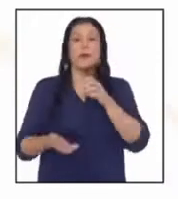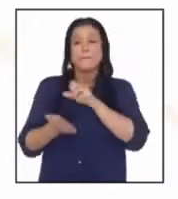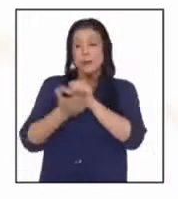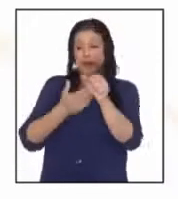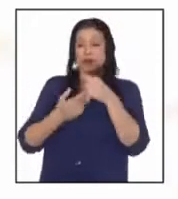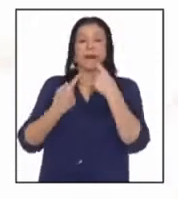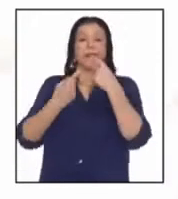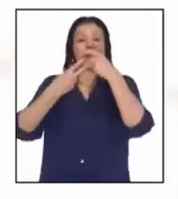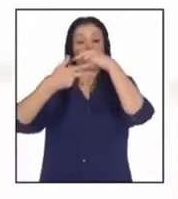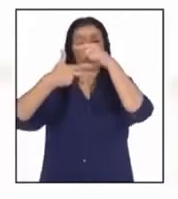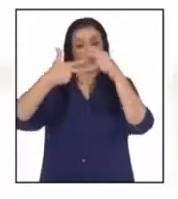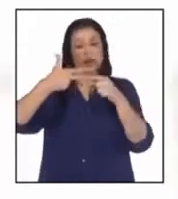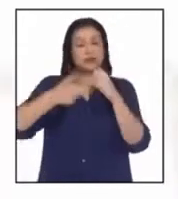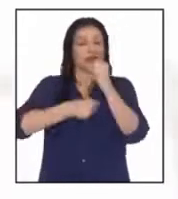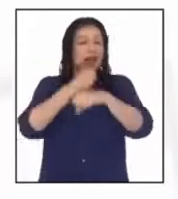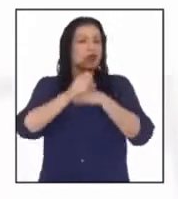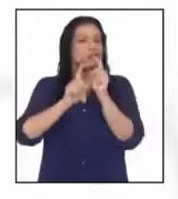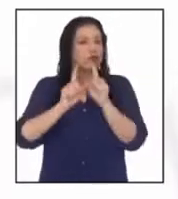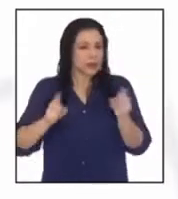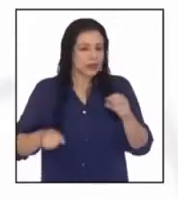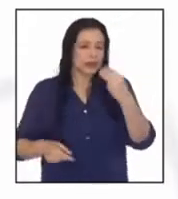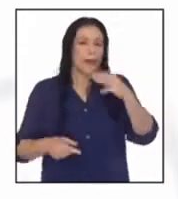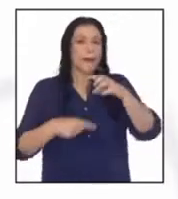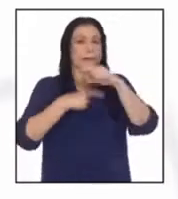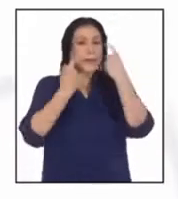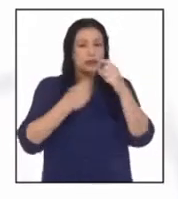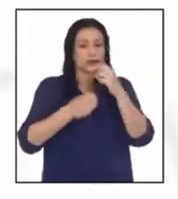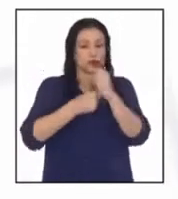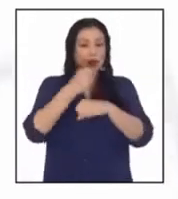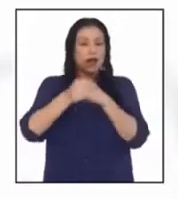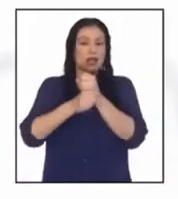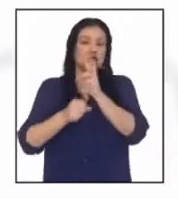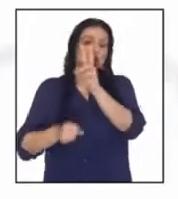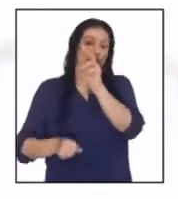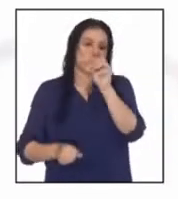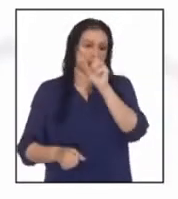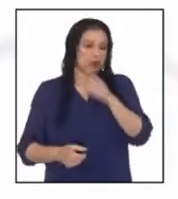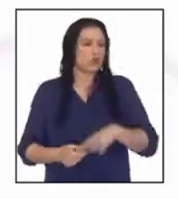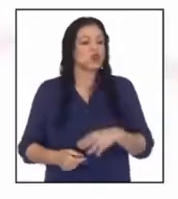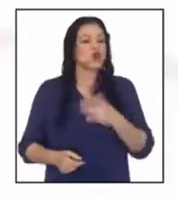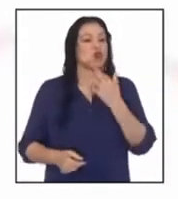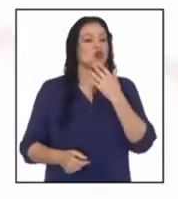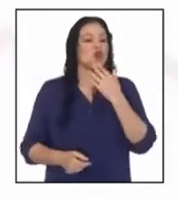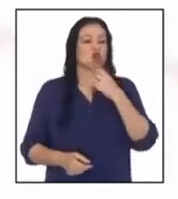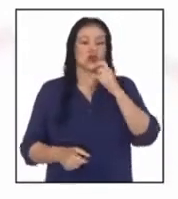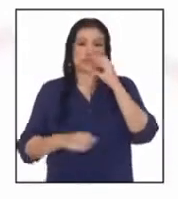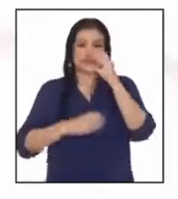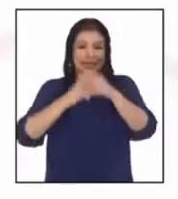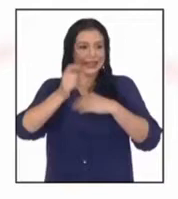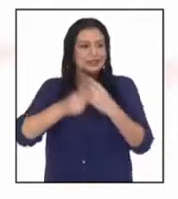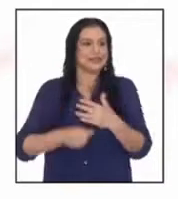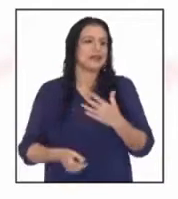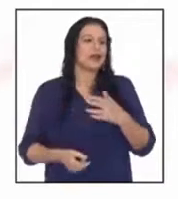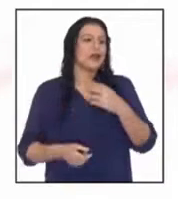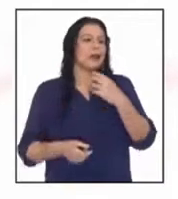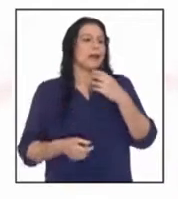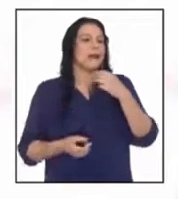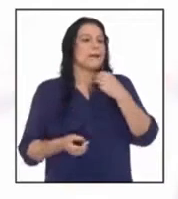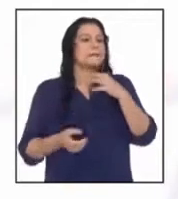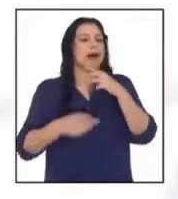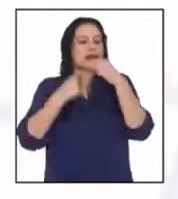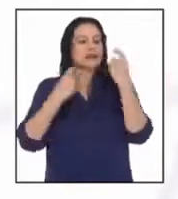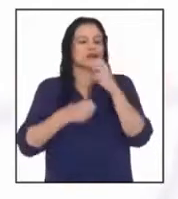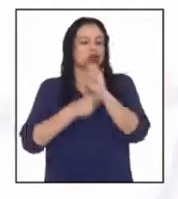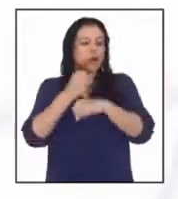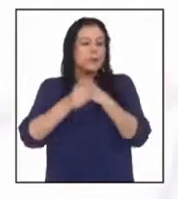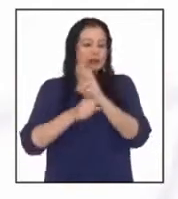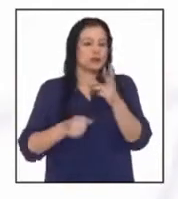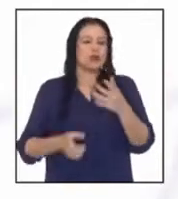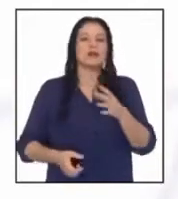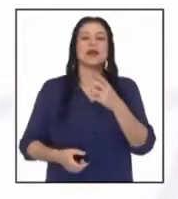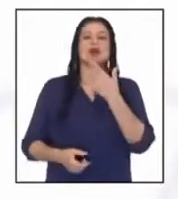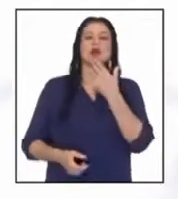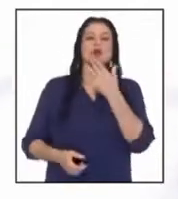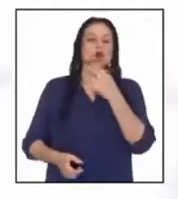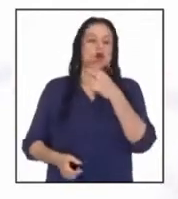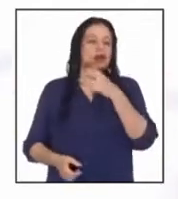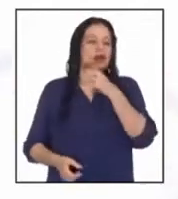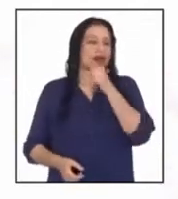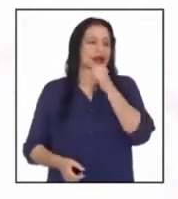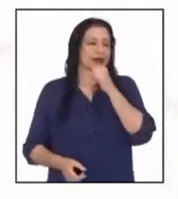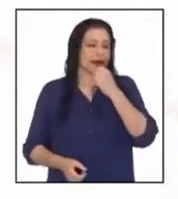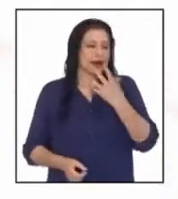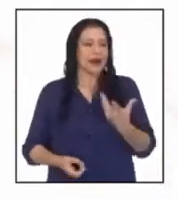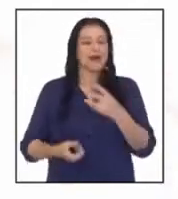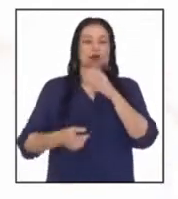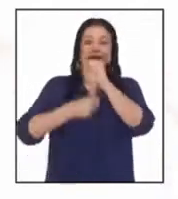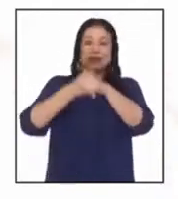pero en 3 años distintos. Marzo de 2018, barras celestes, marzo de 2019, barras anaranjadas y marzo de